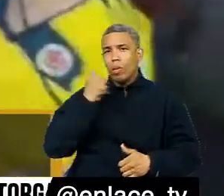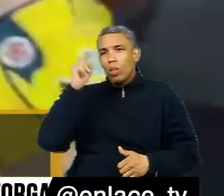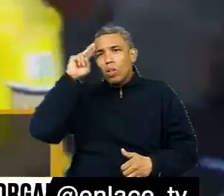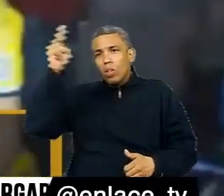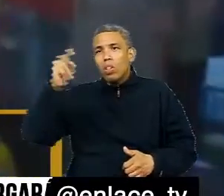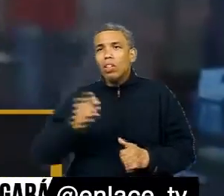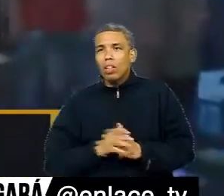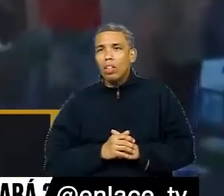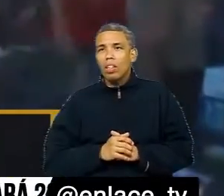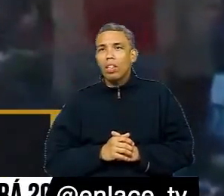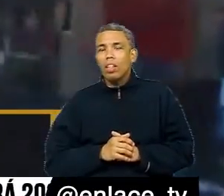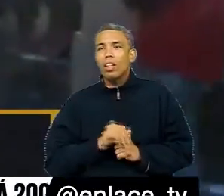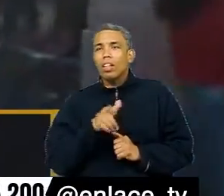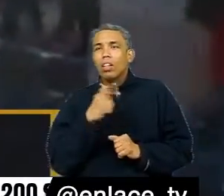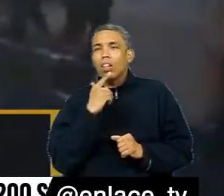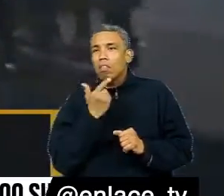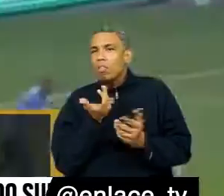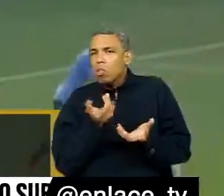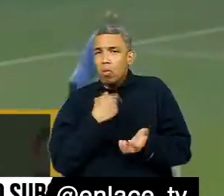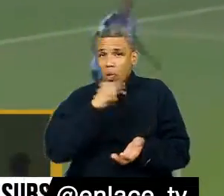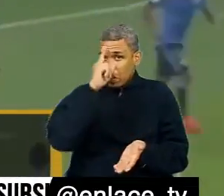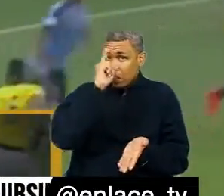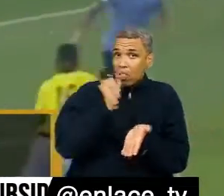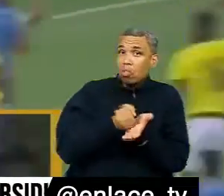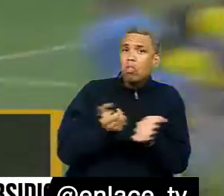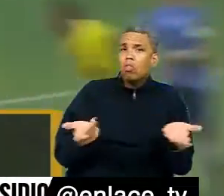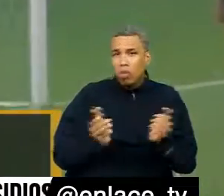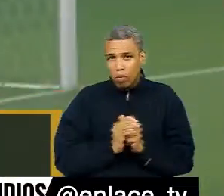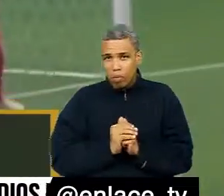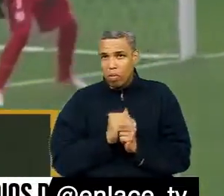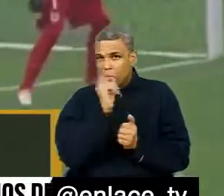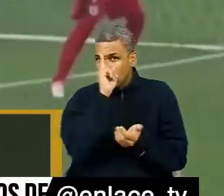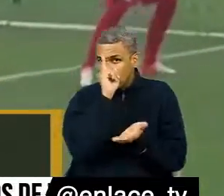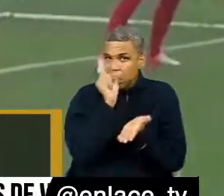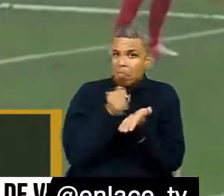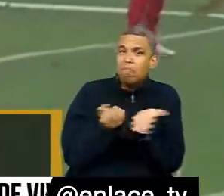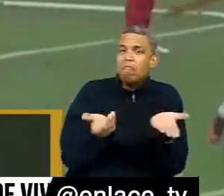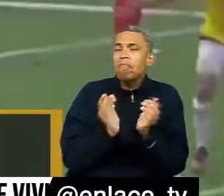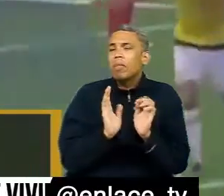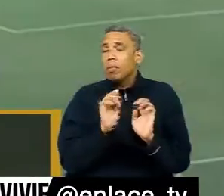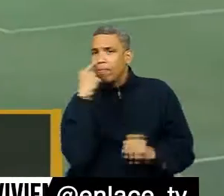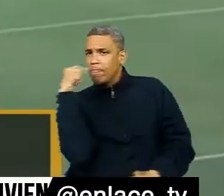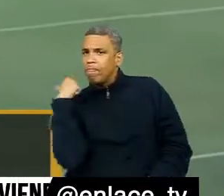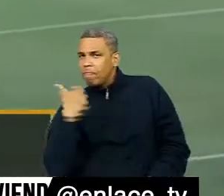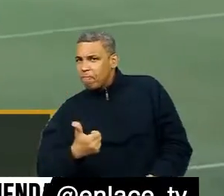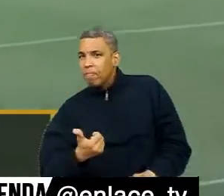¿Cómo estás? ¿Qué te pareció el partido? Me pareció muy bien, muy chévere. ¿Qué fue lo que más te gustó?